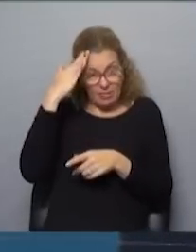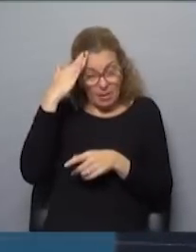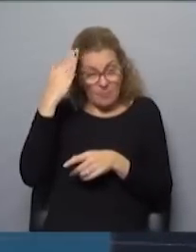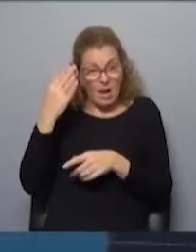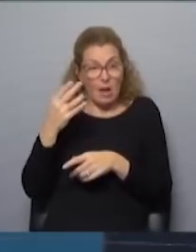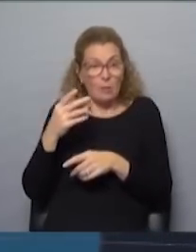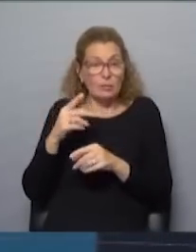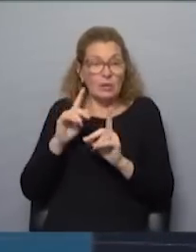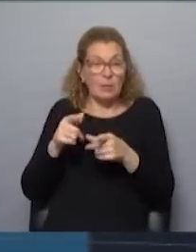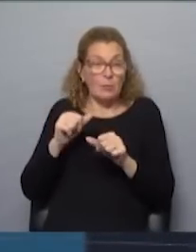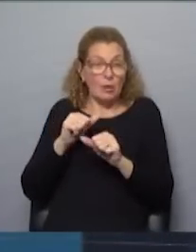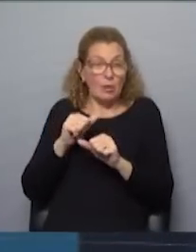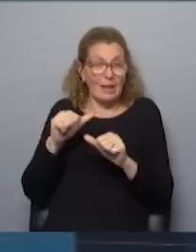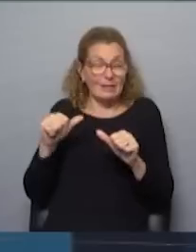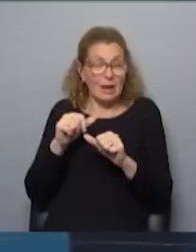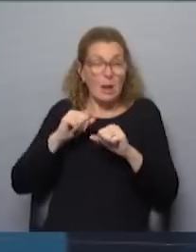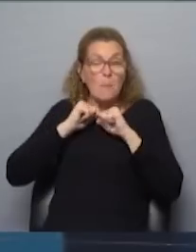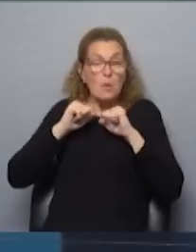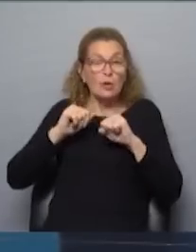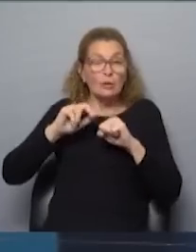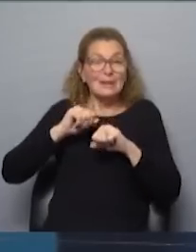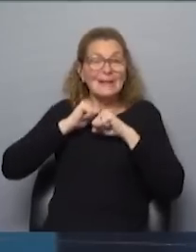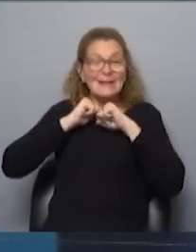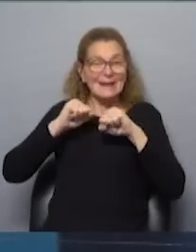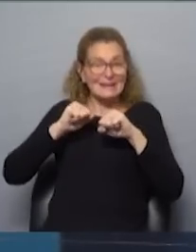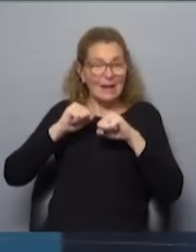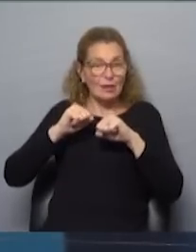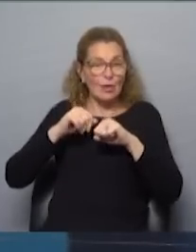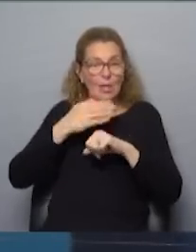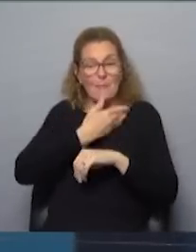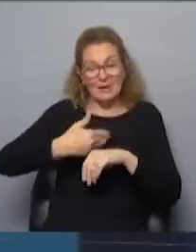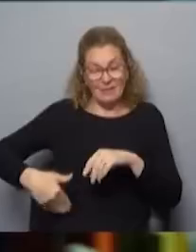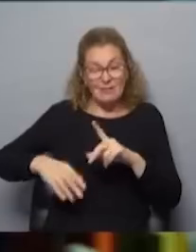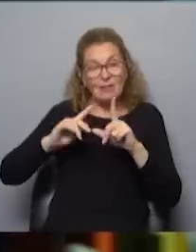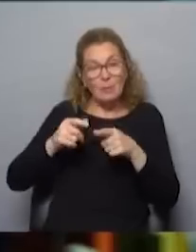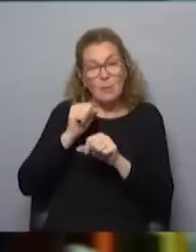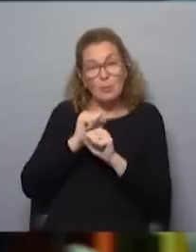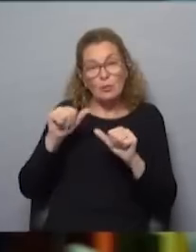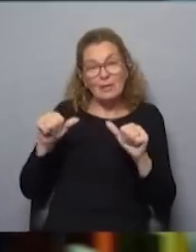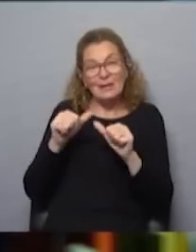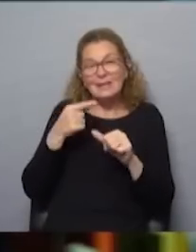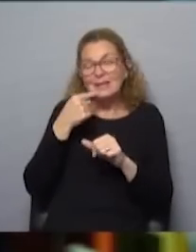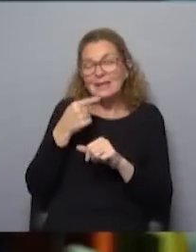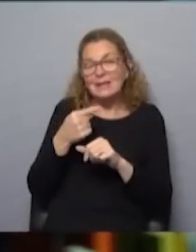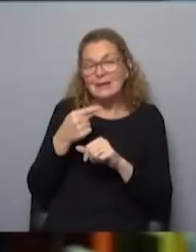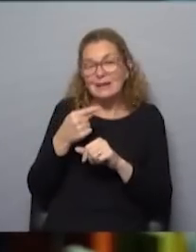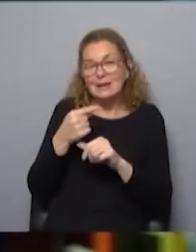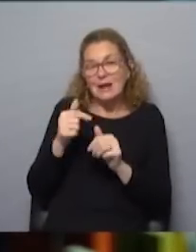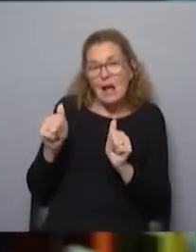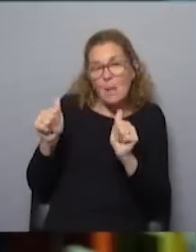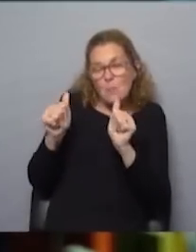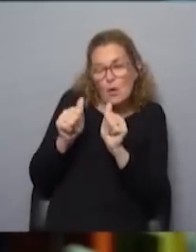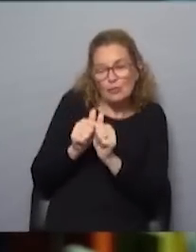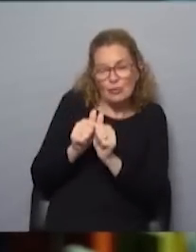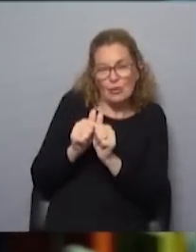pudo hacer el propio secretario de la presidencia ahora establecer que el asesoramiento